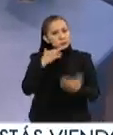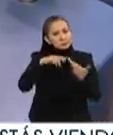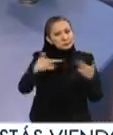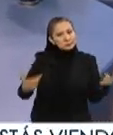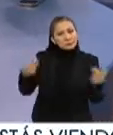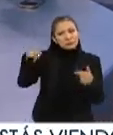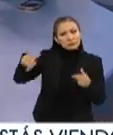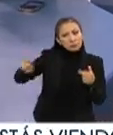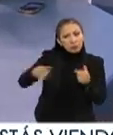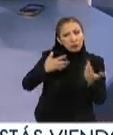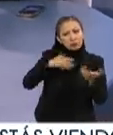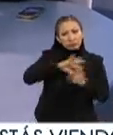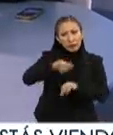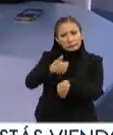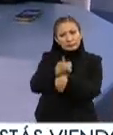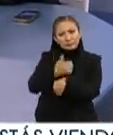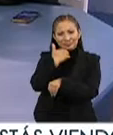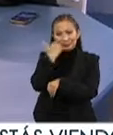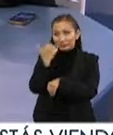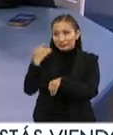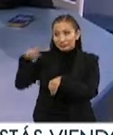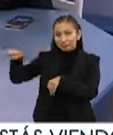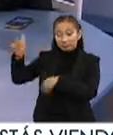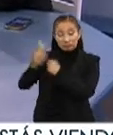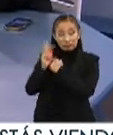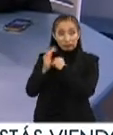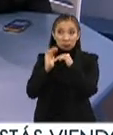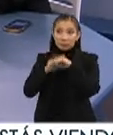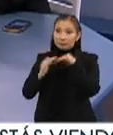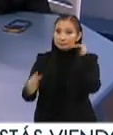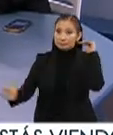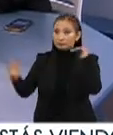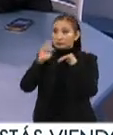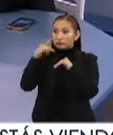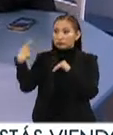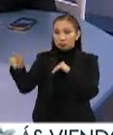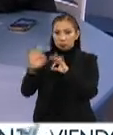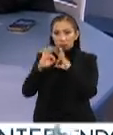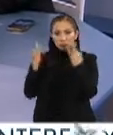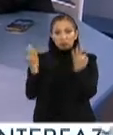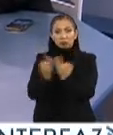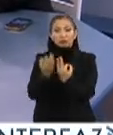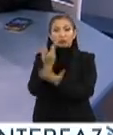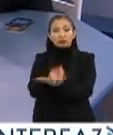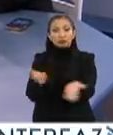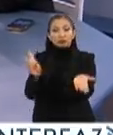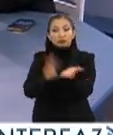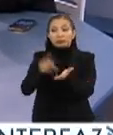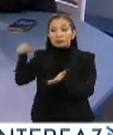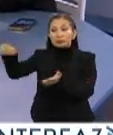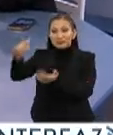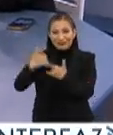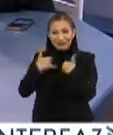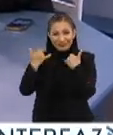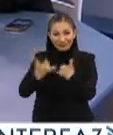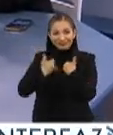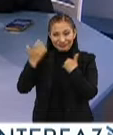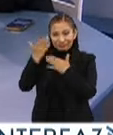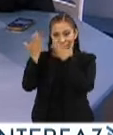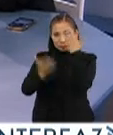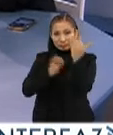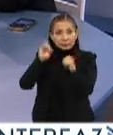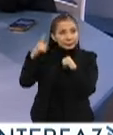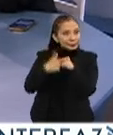relacionan con modelos que ya establecieron, por ejemplo, en Alemania, uno de los países que mejor ha desarrollado esta estructura del modelo dual para que jóvenes que están